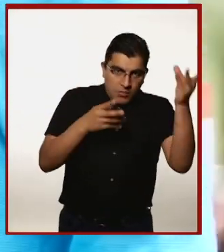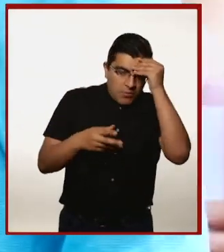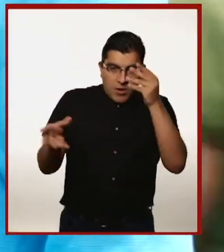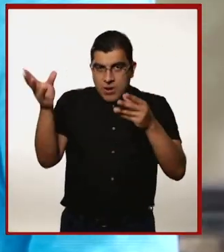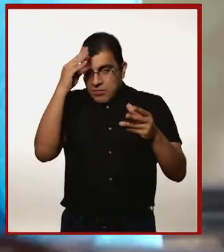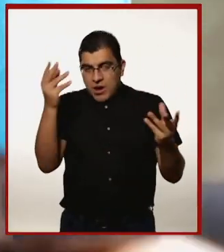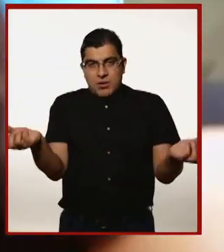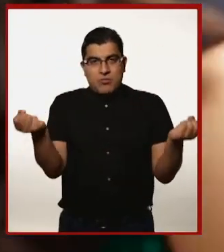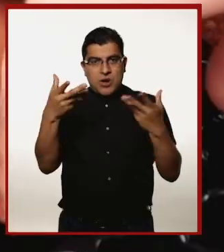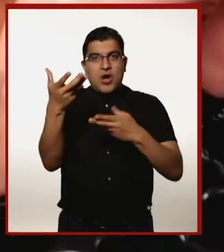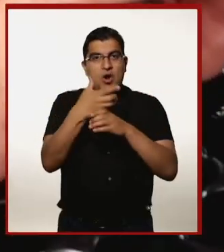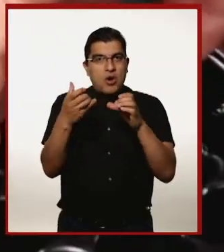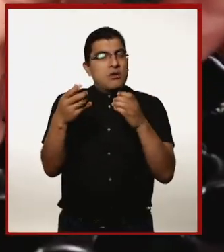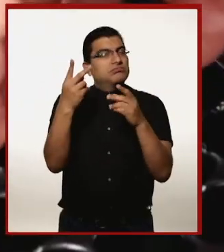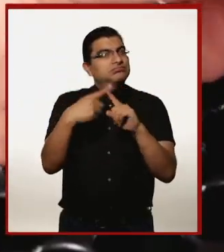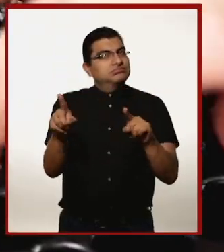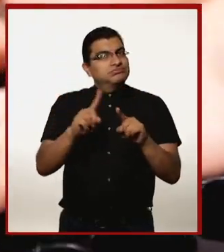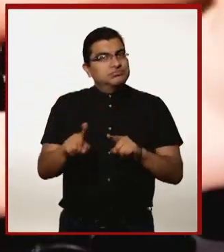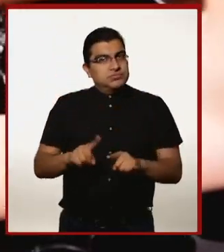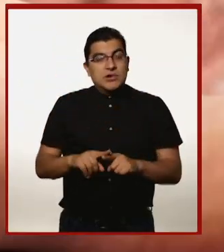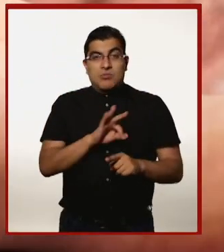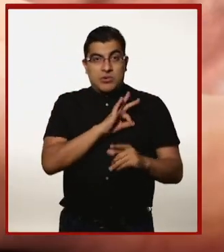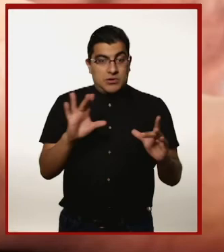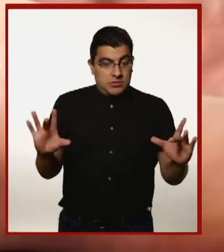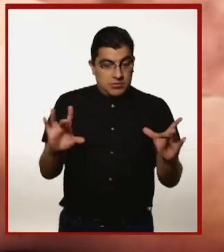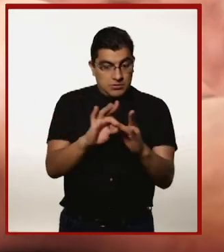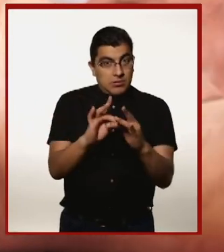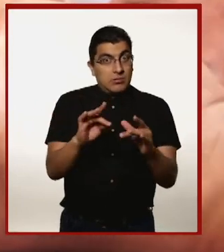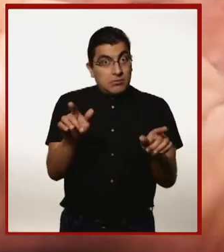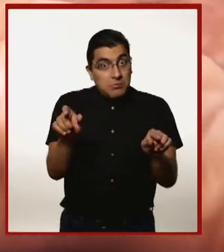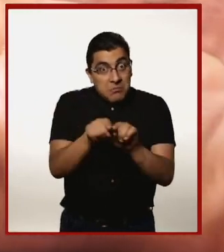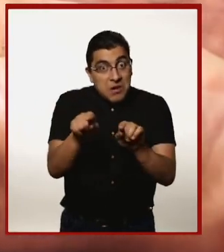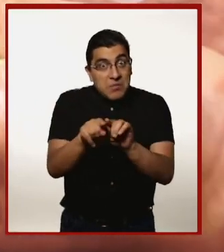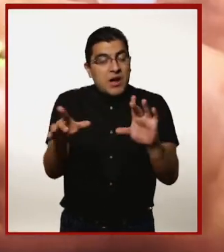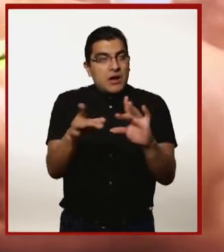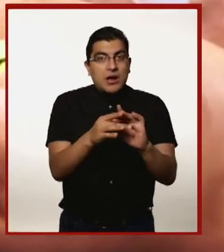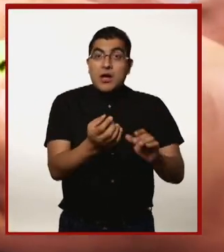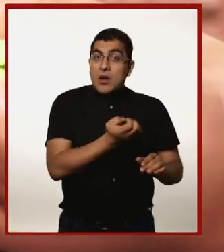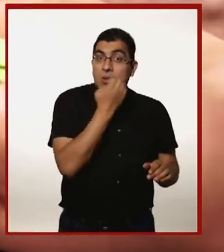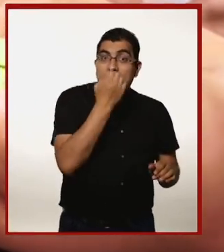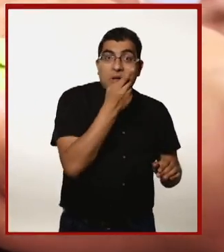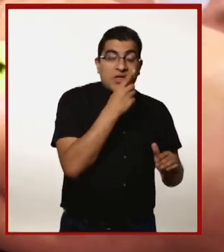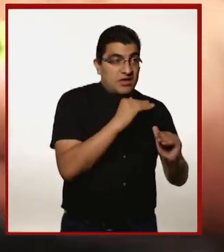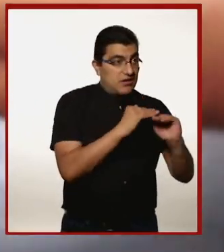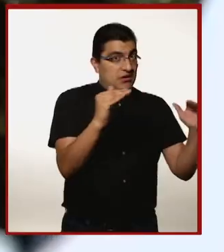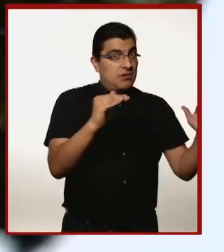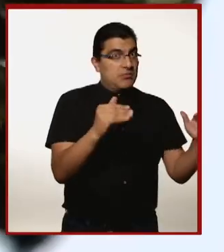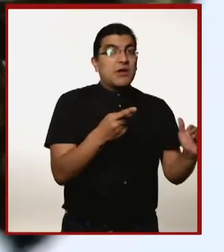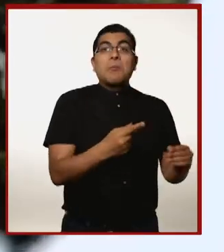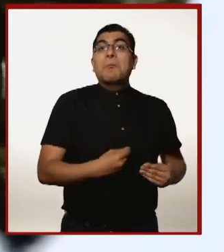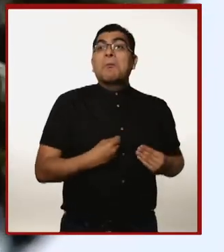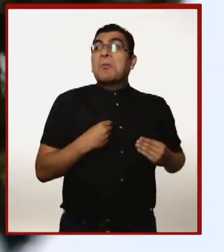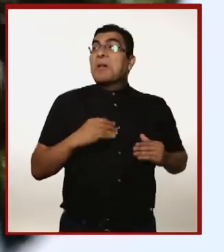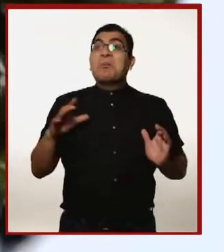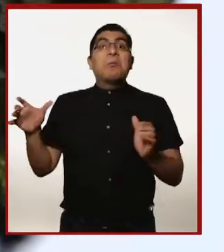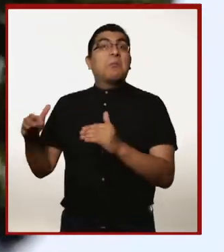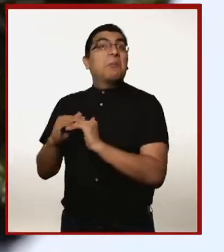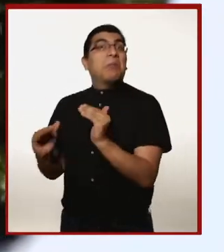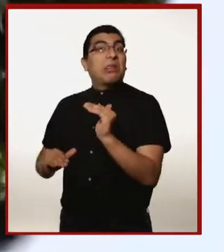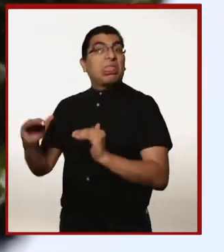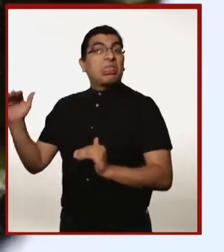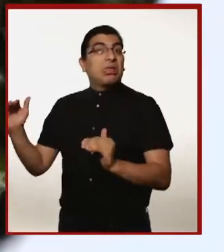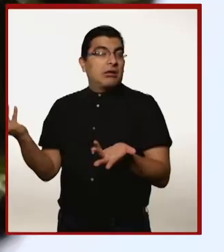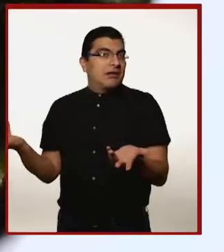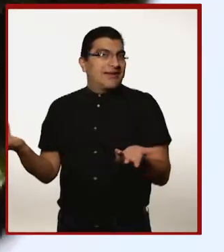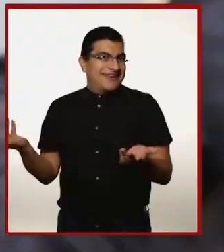nos permiten cosas diversas y que en la medida en que pueda haber coincidencia, es decir, en la escuela hablamos de democracia, pero no lo vivimos en